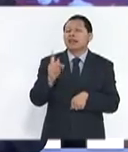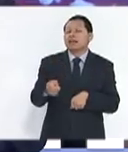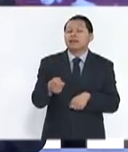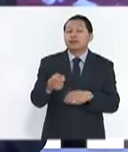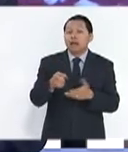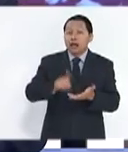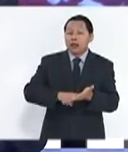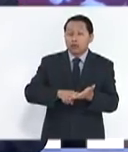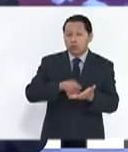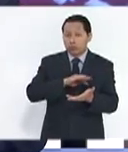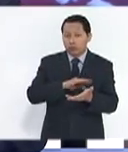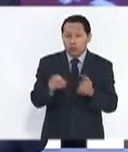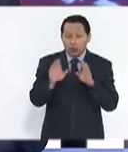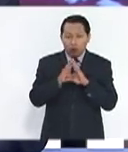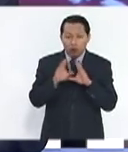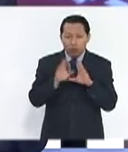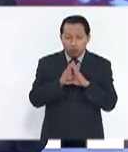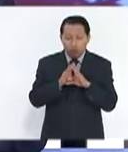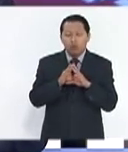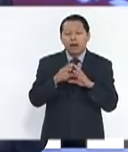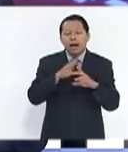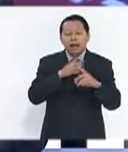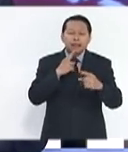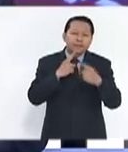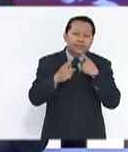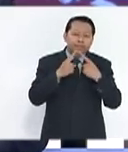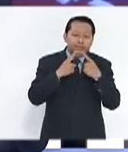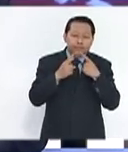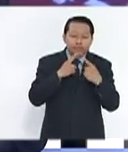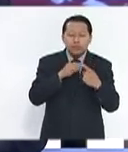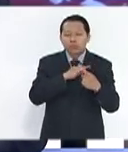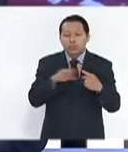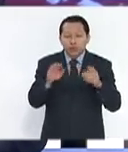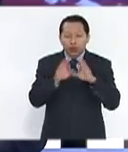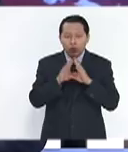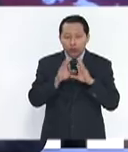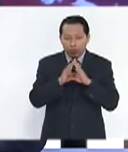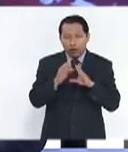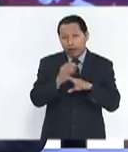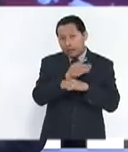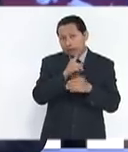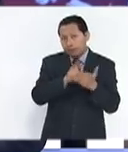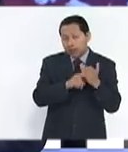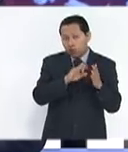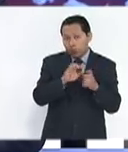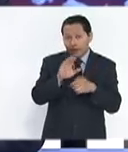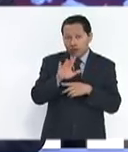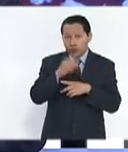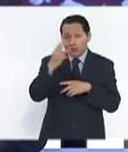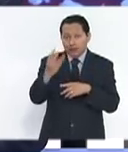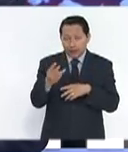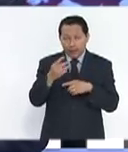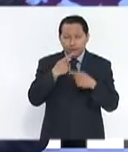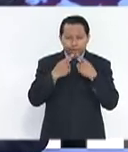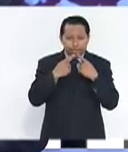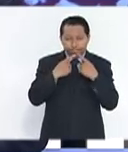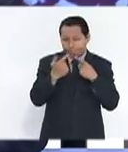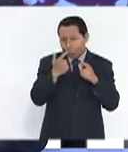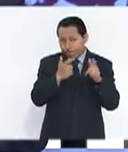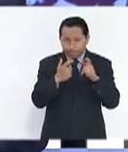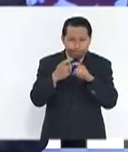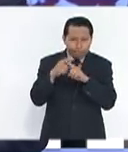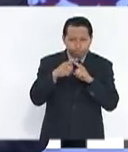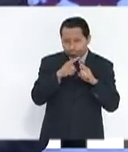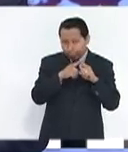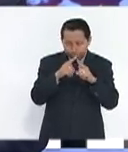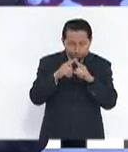fue donde se discutió el famoso armisticio de 1953, que no puso fin a la guerra